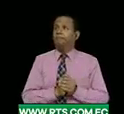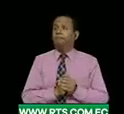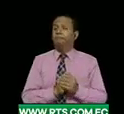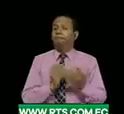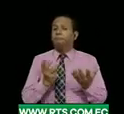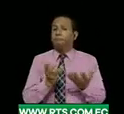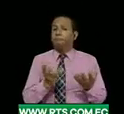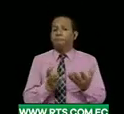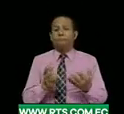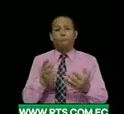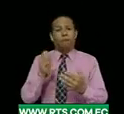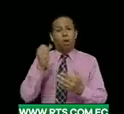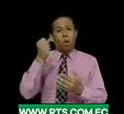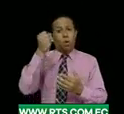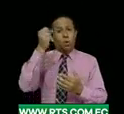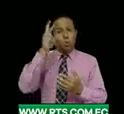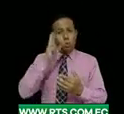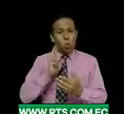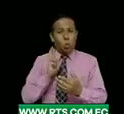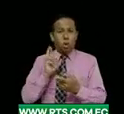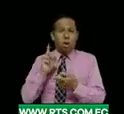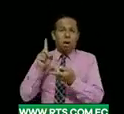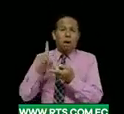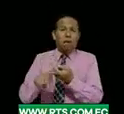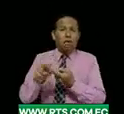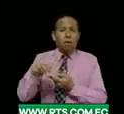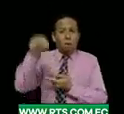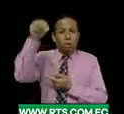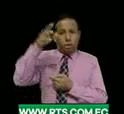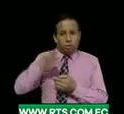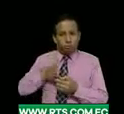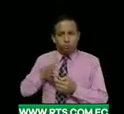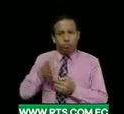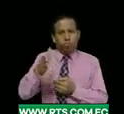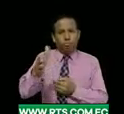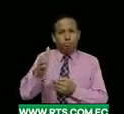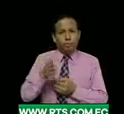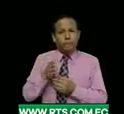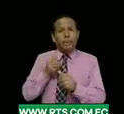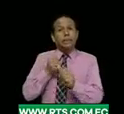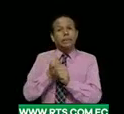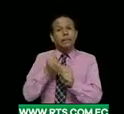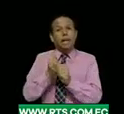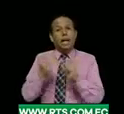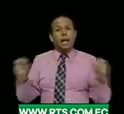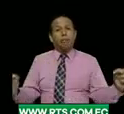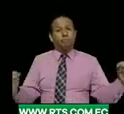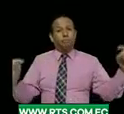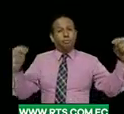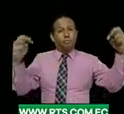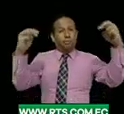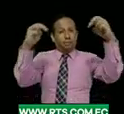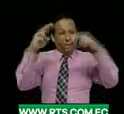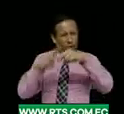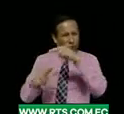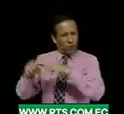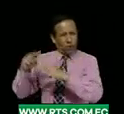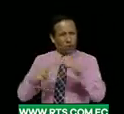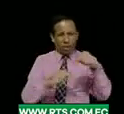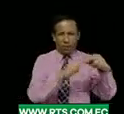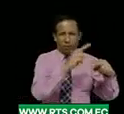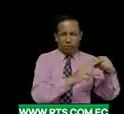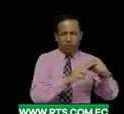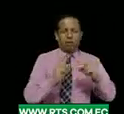sentido sur-norte de la autopista, frente o al pie de uno de los pasos peatonales que están construyendo, y el